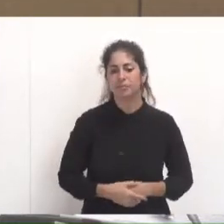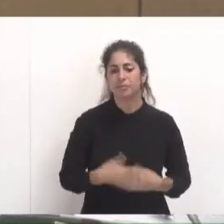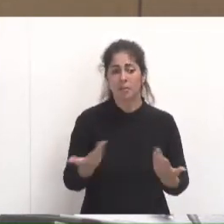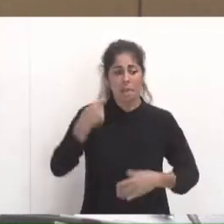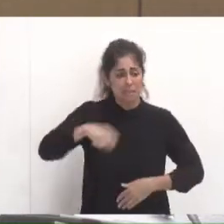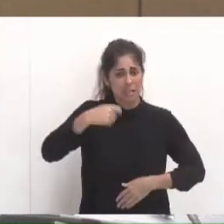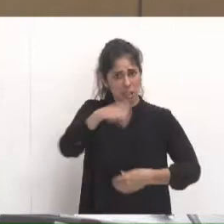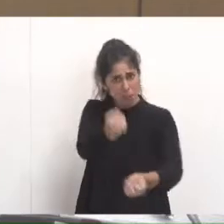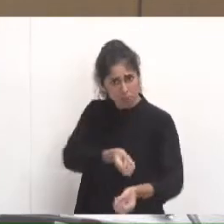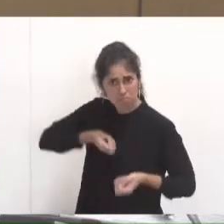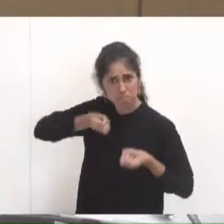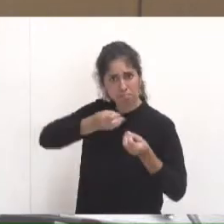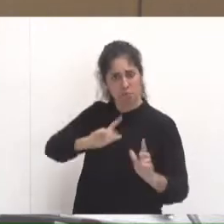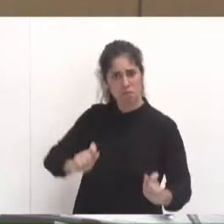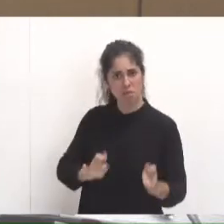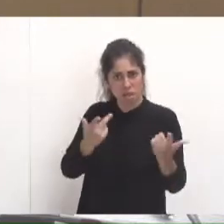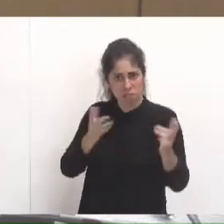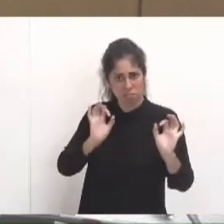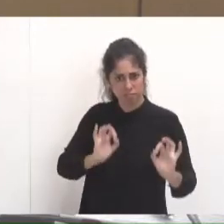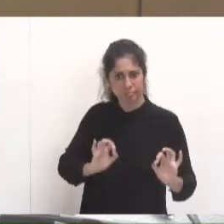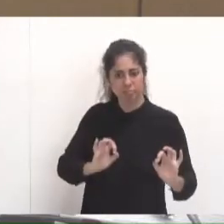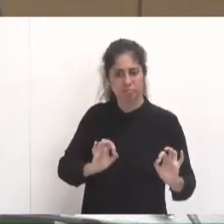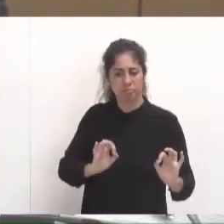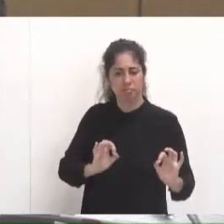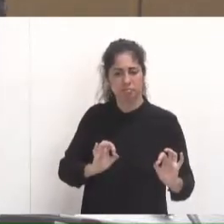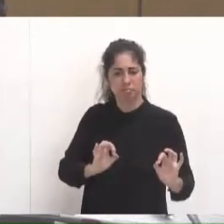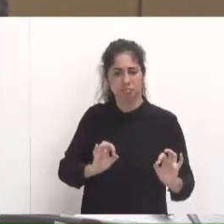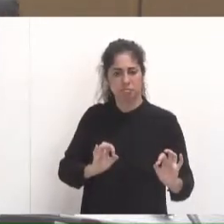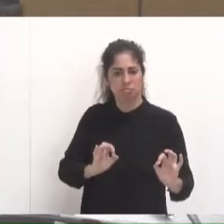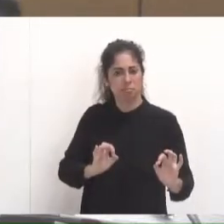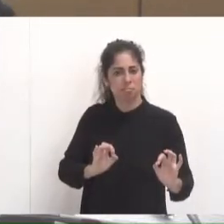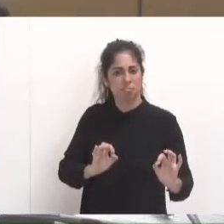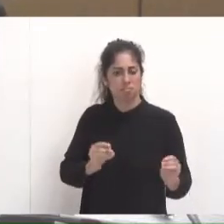del presidente, que lo hará